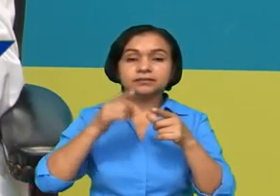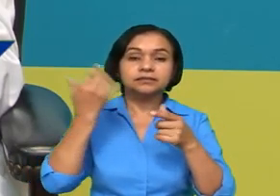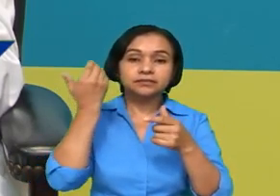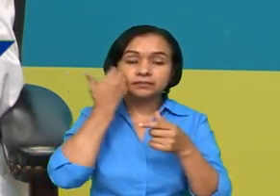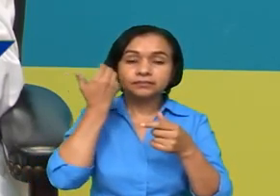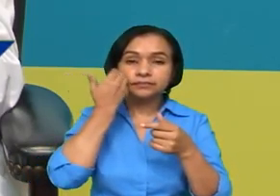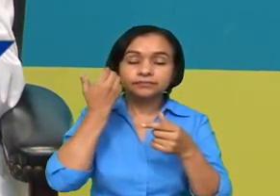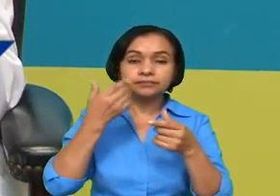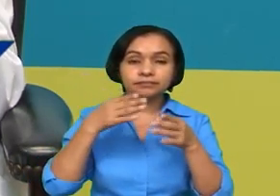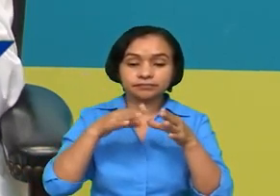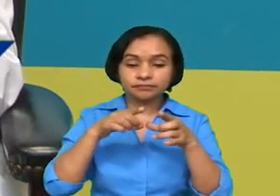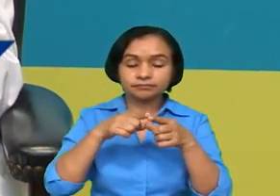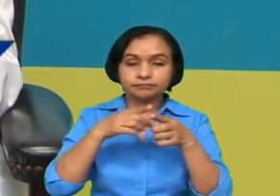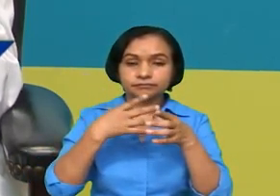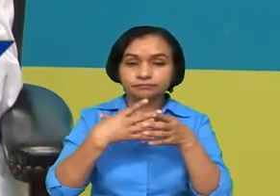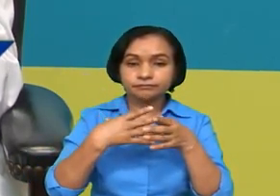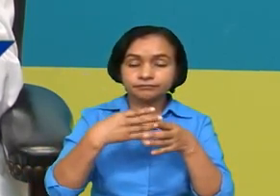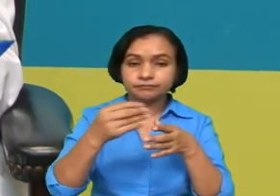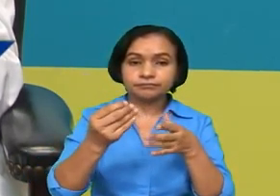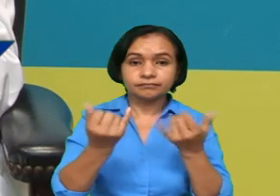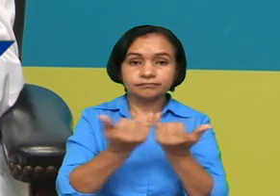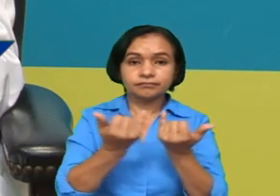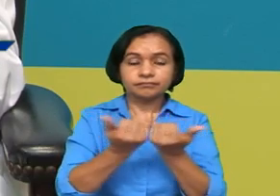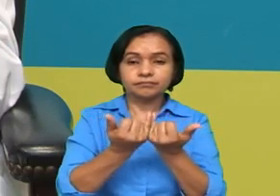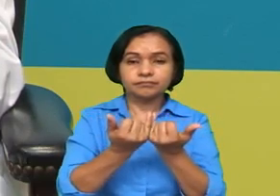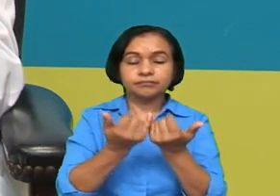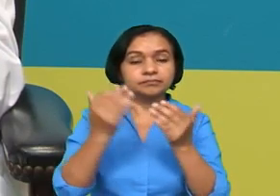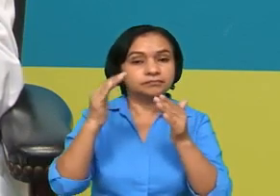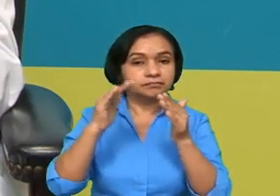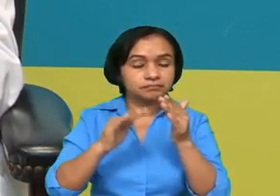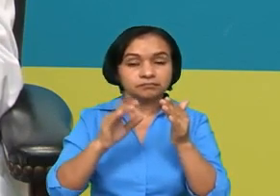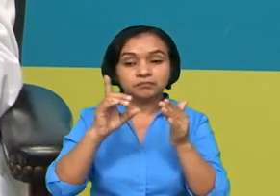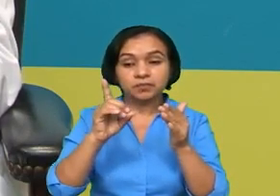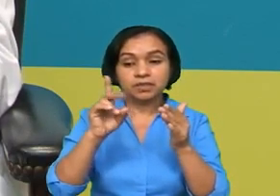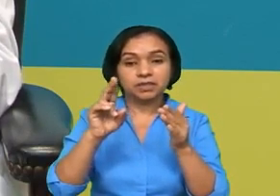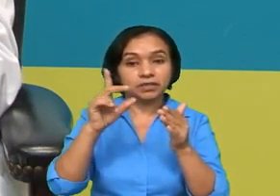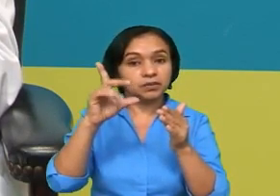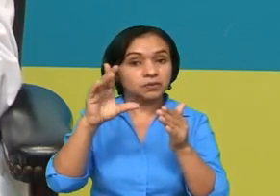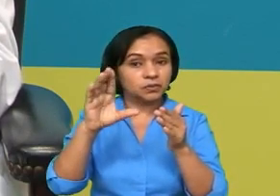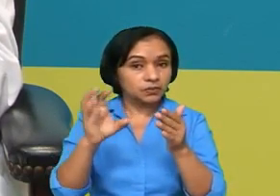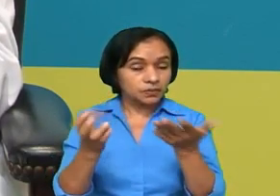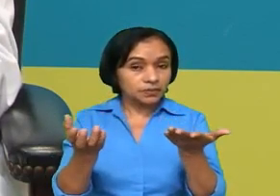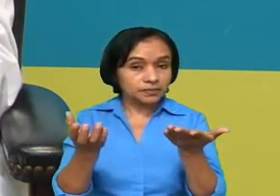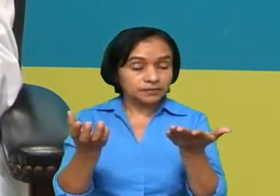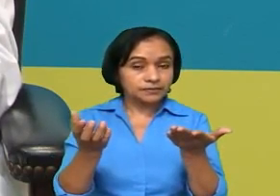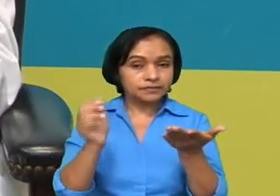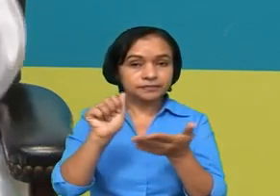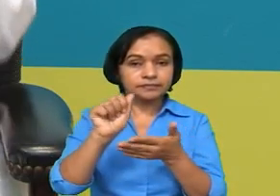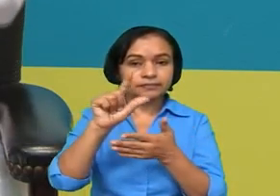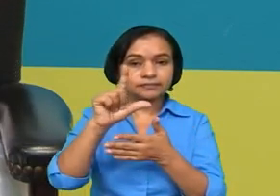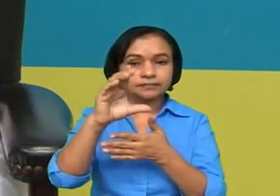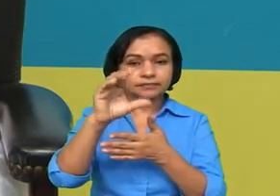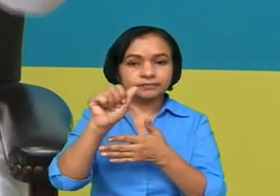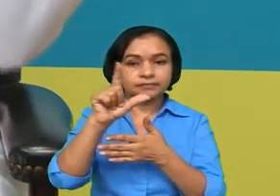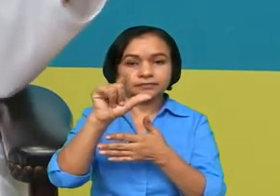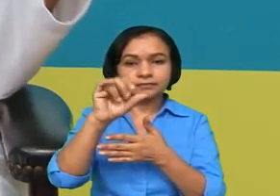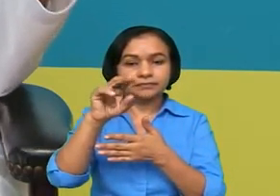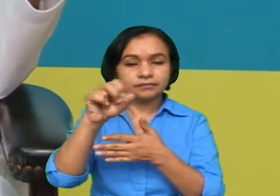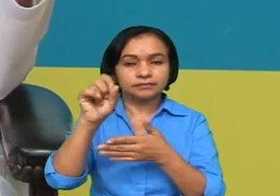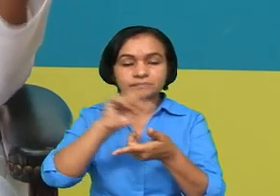infecciones, entonces actúan en un medio menos ácido. O sea, médicamente se llama un medio alcalino, o sea, totalmente